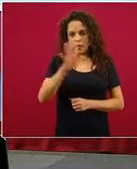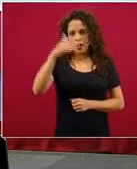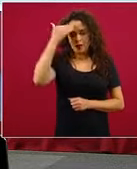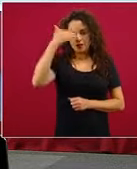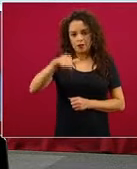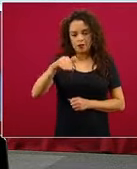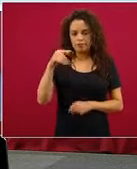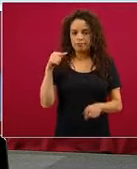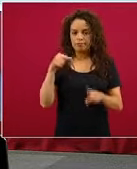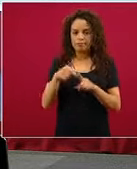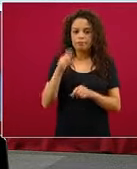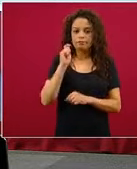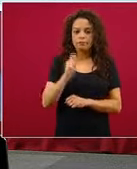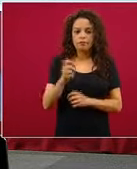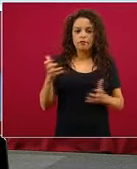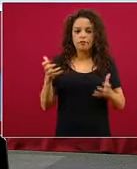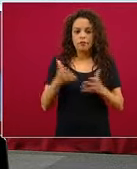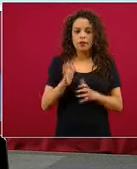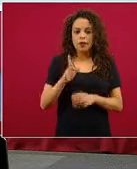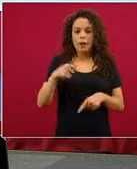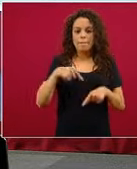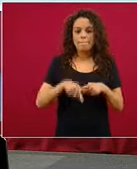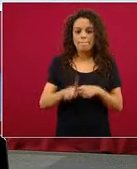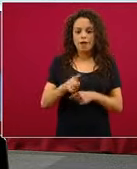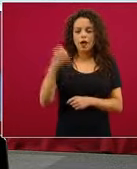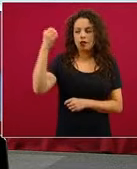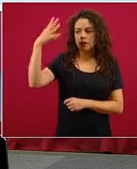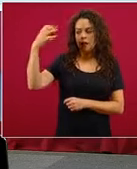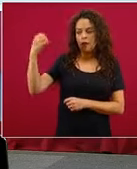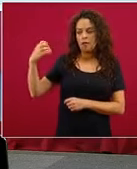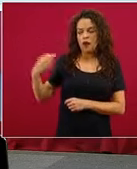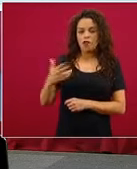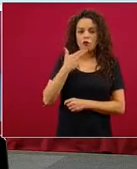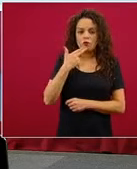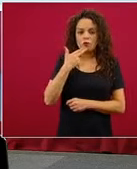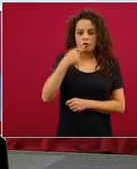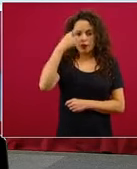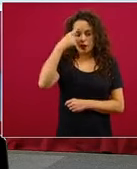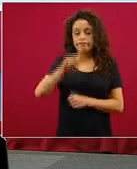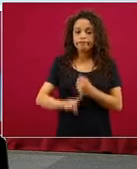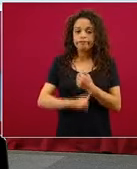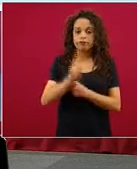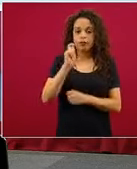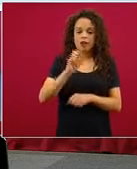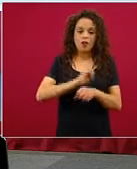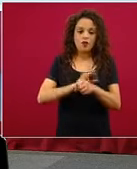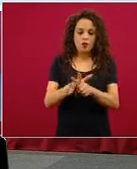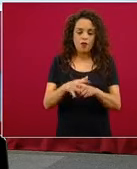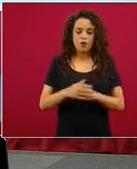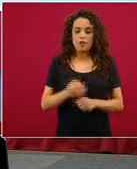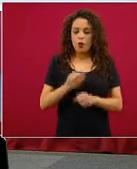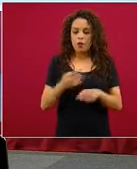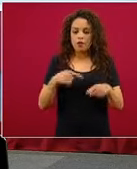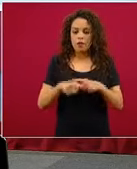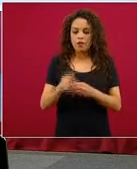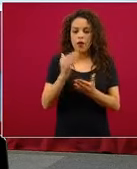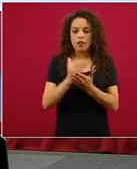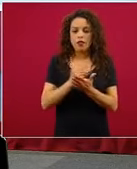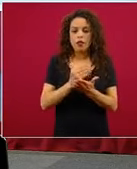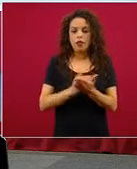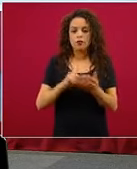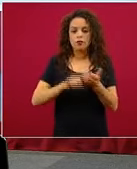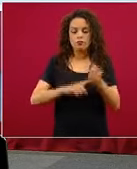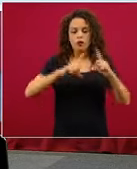caracterizada por la aplicación e implementación del semáforo de riesgo COVID. Vamos a actualizar los datos a nivel